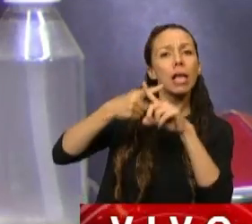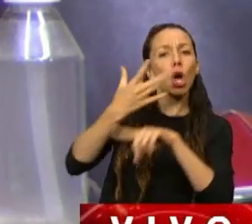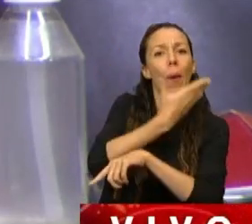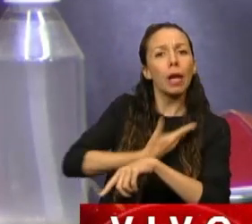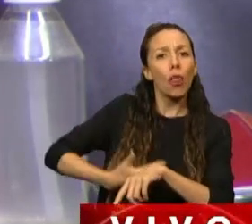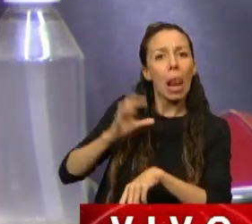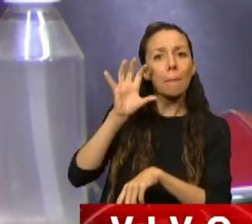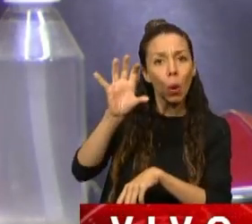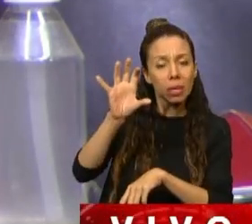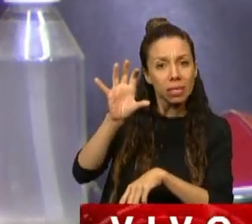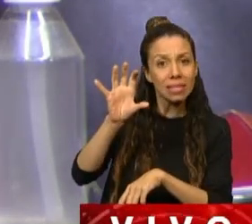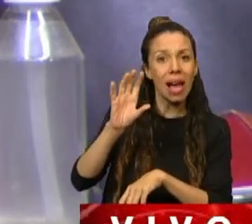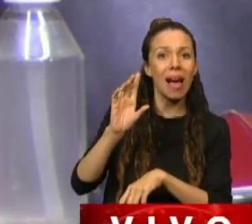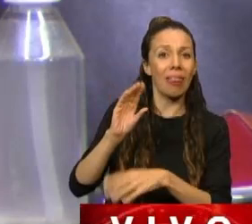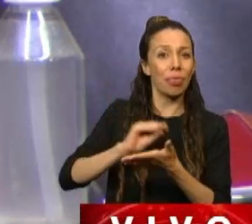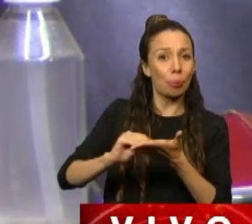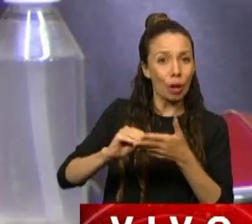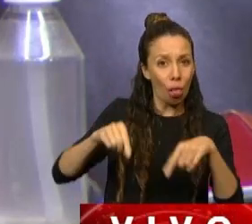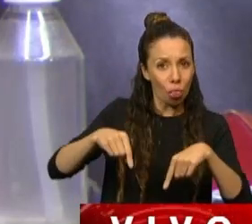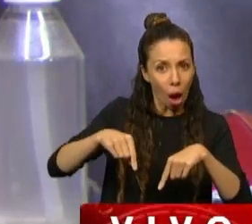el diputado actual